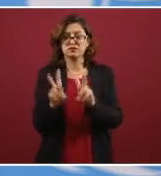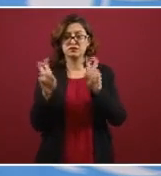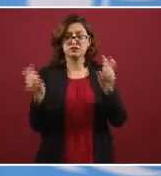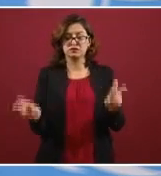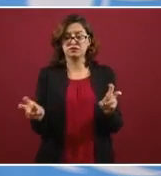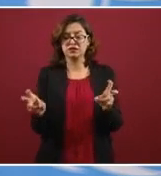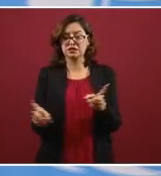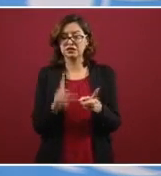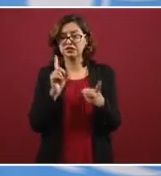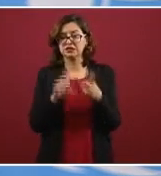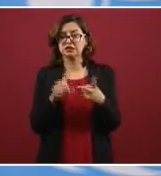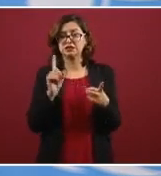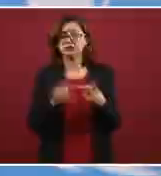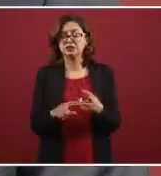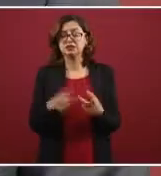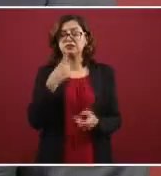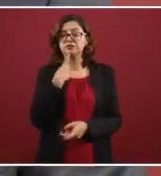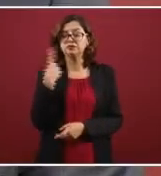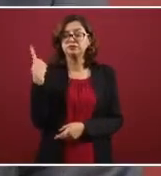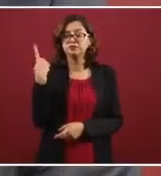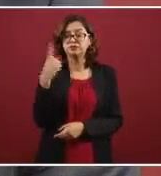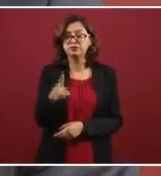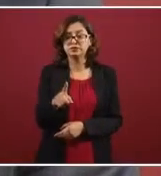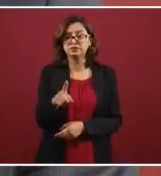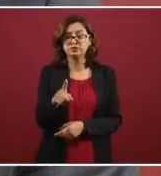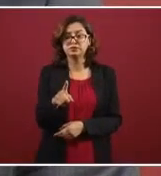una denuncia, es una